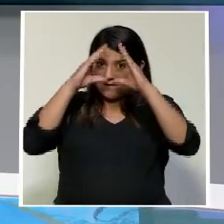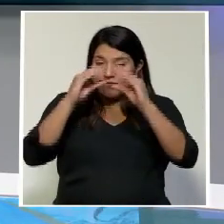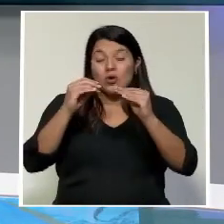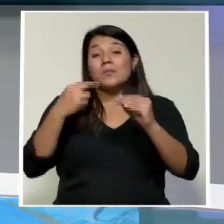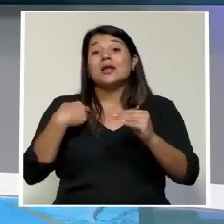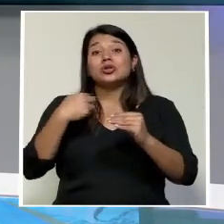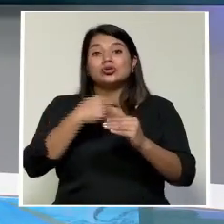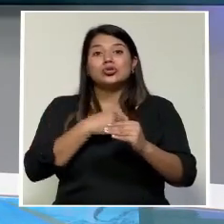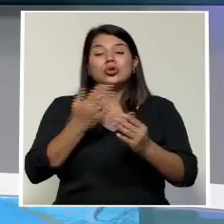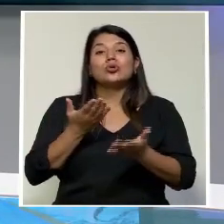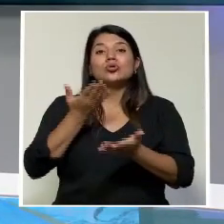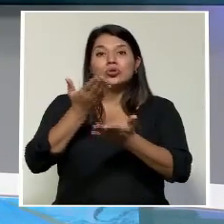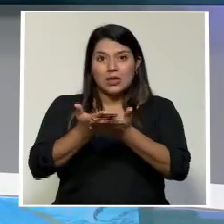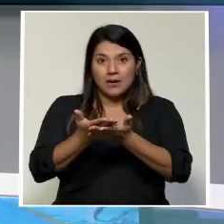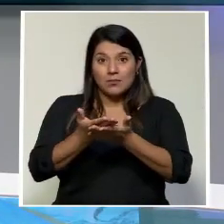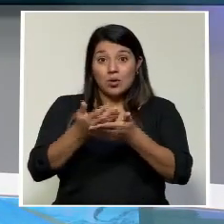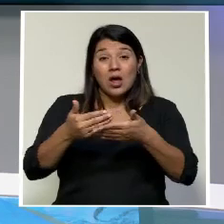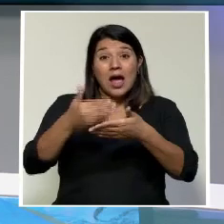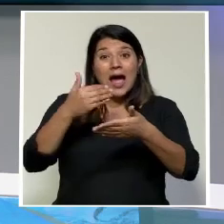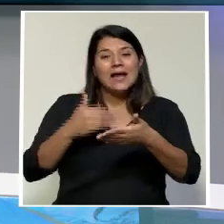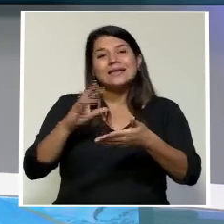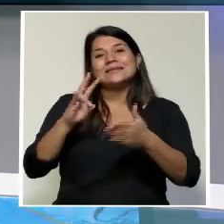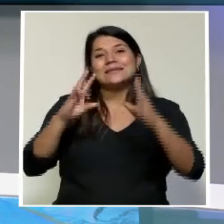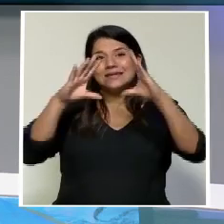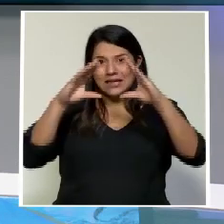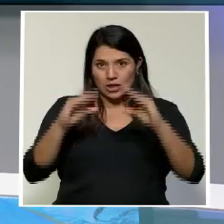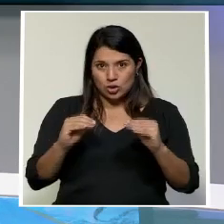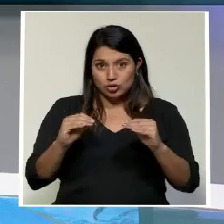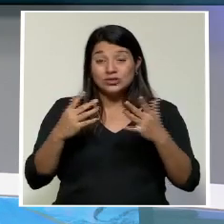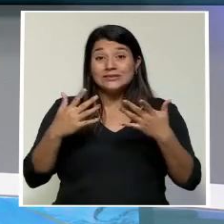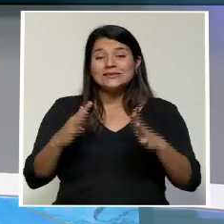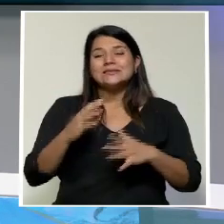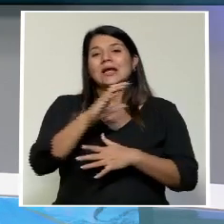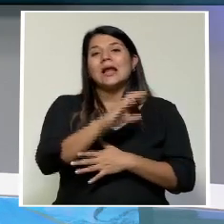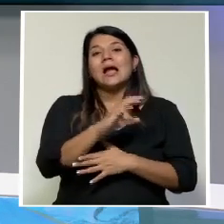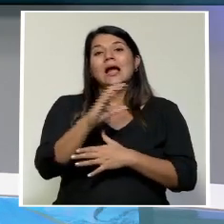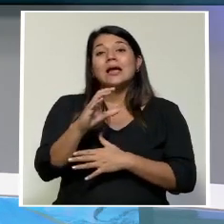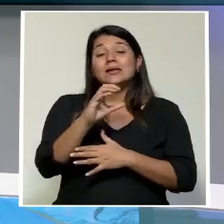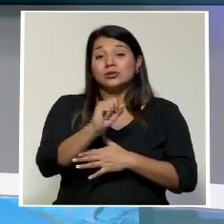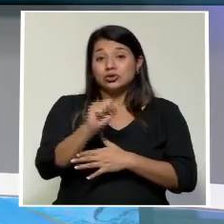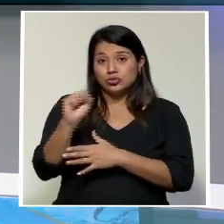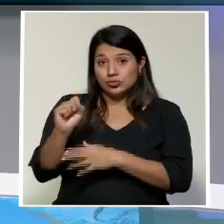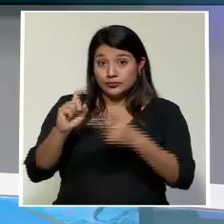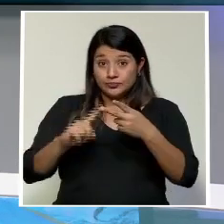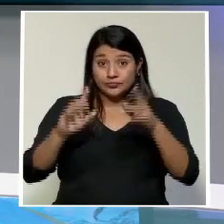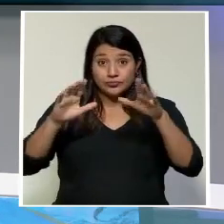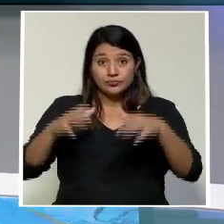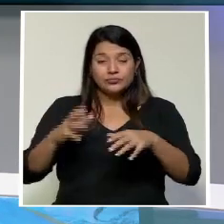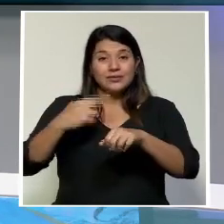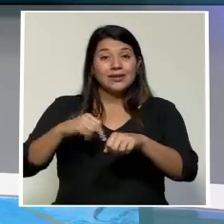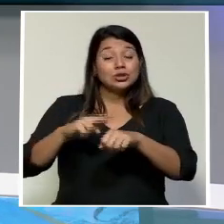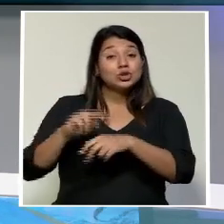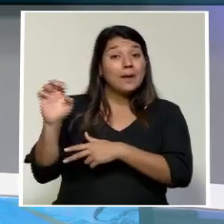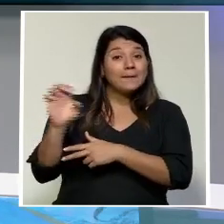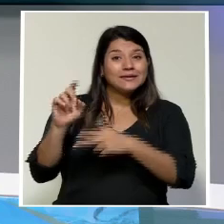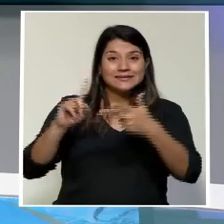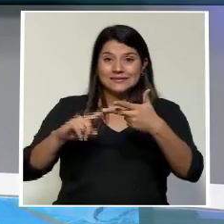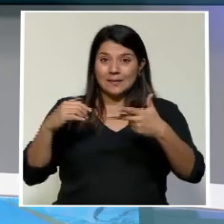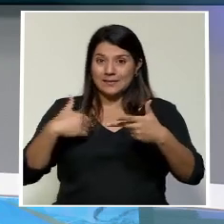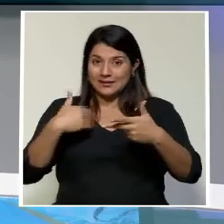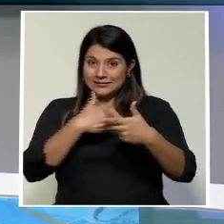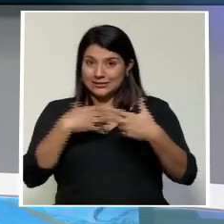dábamos a conocer, bueno, antes de las siete de la noche, la Caja Costarricense de Seguro Social, la Comisión Nacional de Emergencias y el Ministerio de Salud dieron a